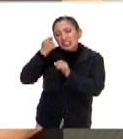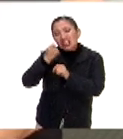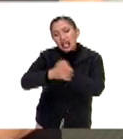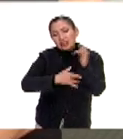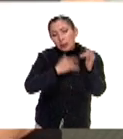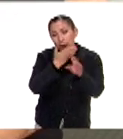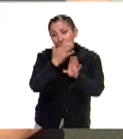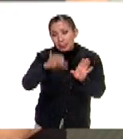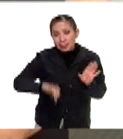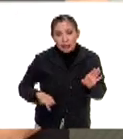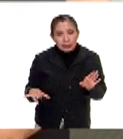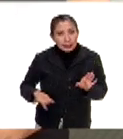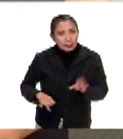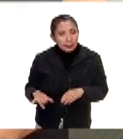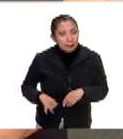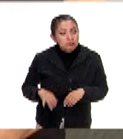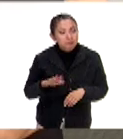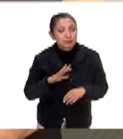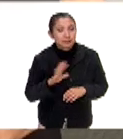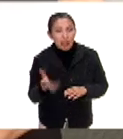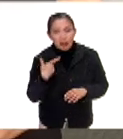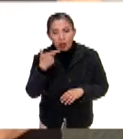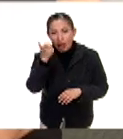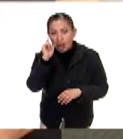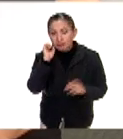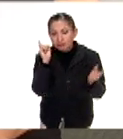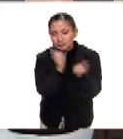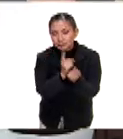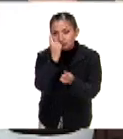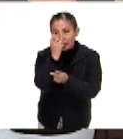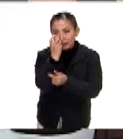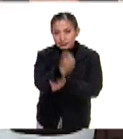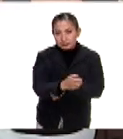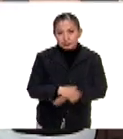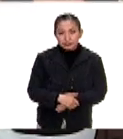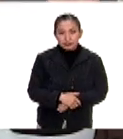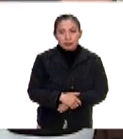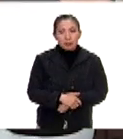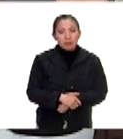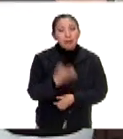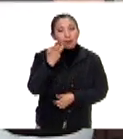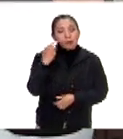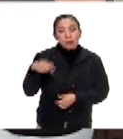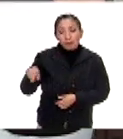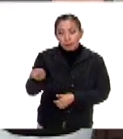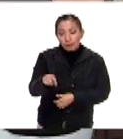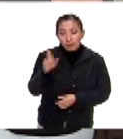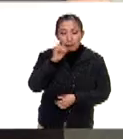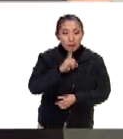reinterpretación muy interesante que ya ojalá nos veamos para ello. No, sin duda. Porque ella